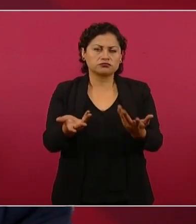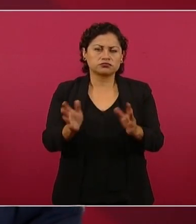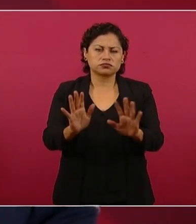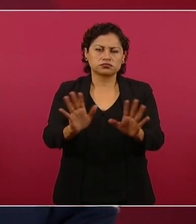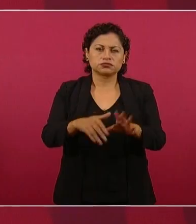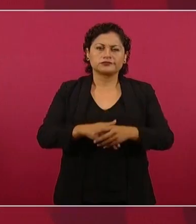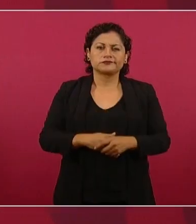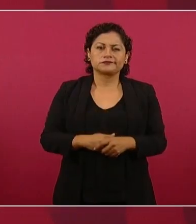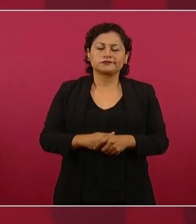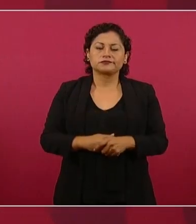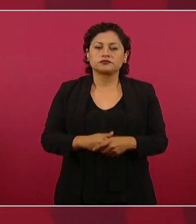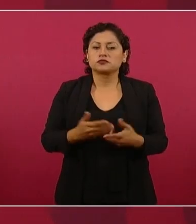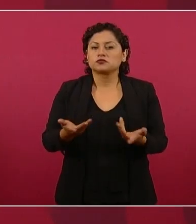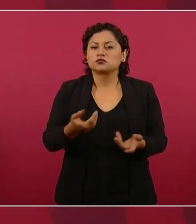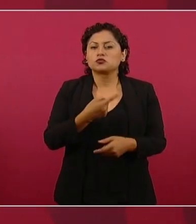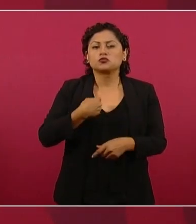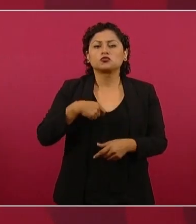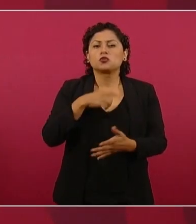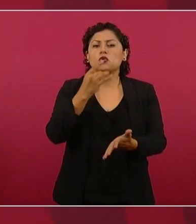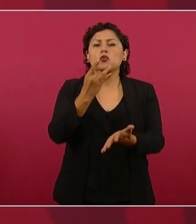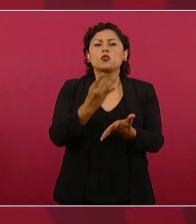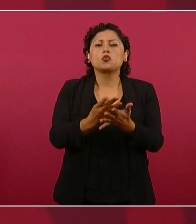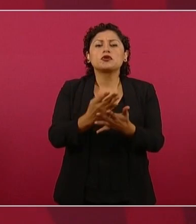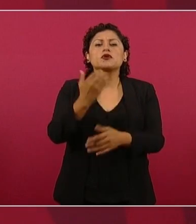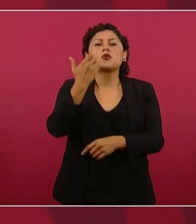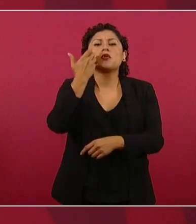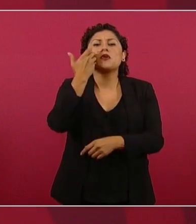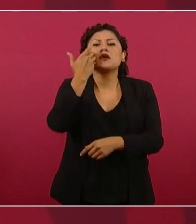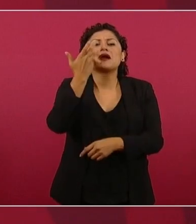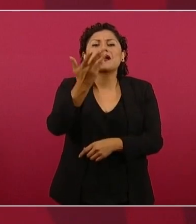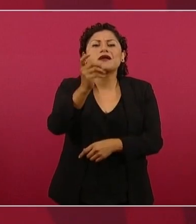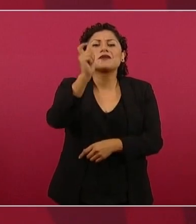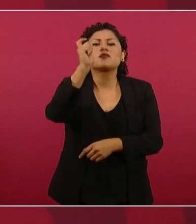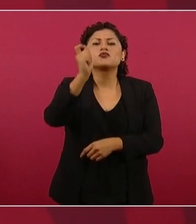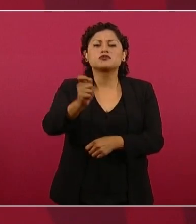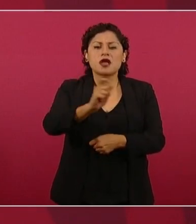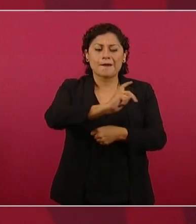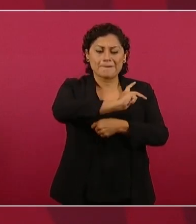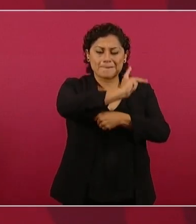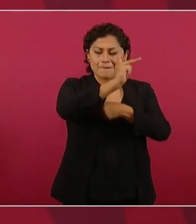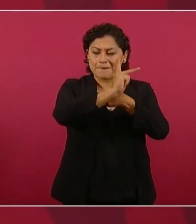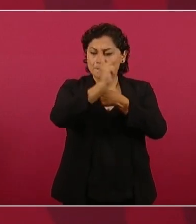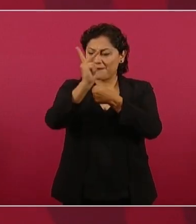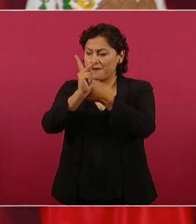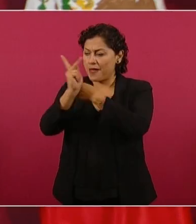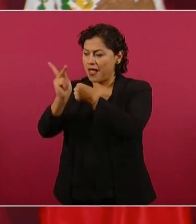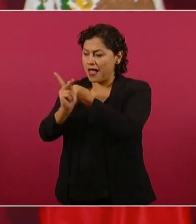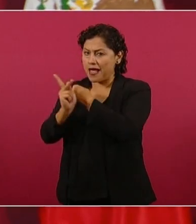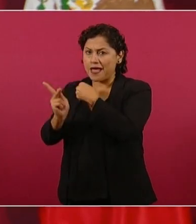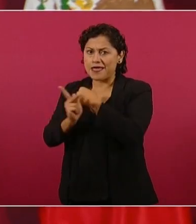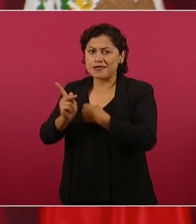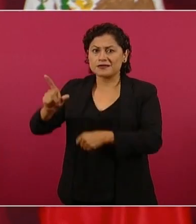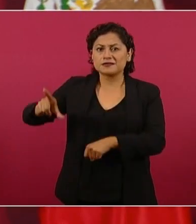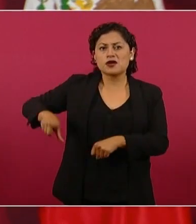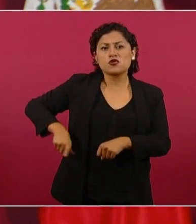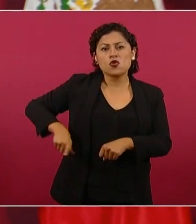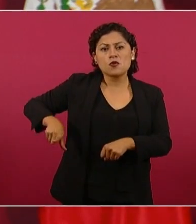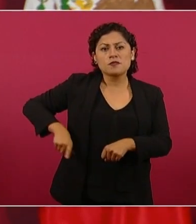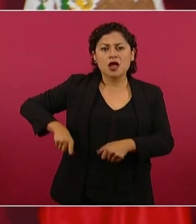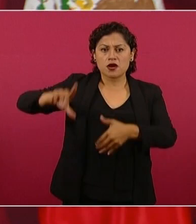Queremos una relación de todos los pueblos y de los gobiernos de América horizontal,